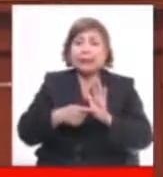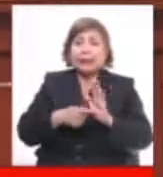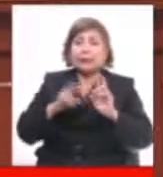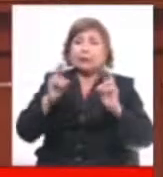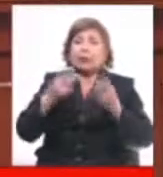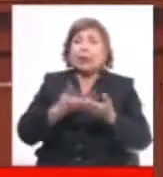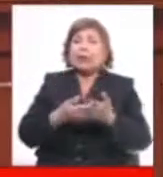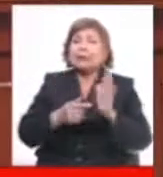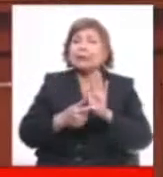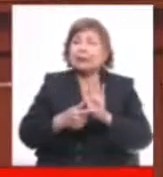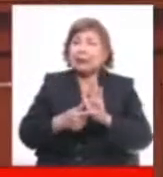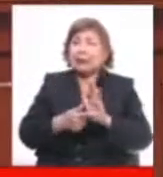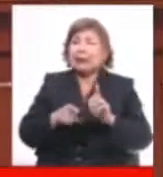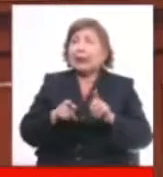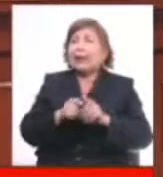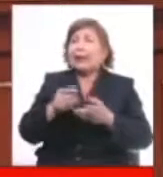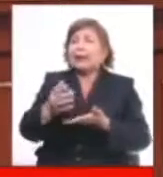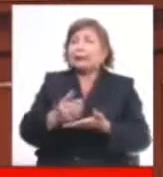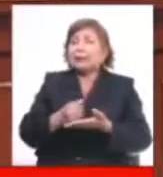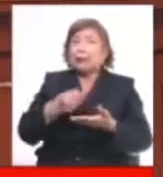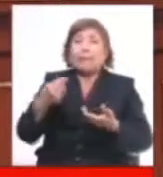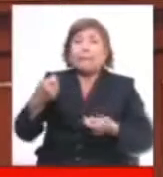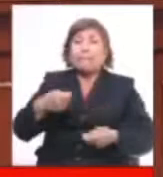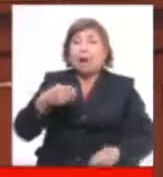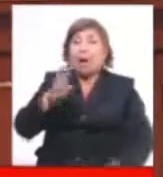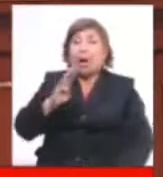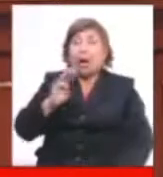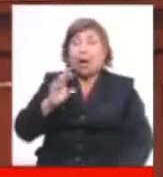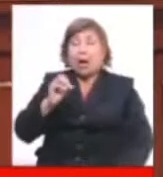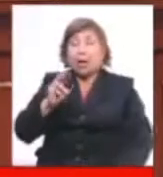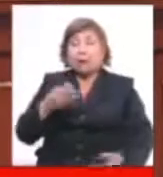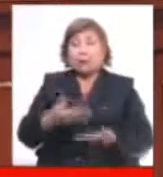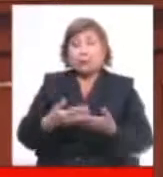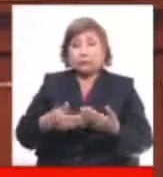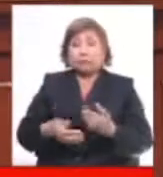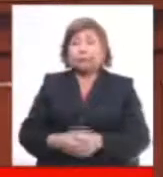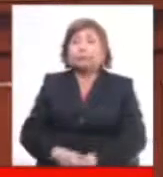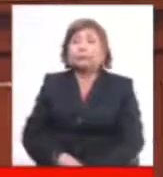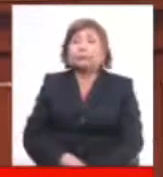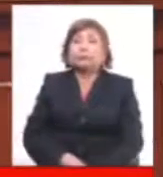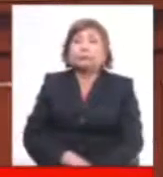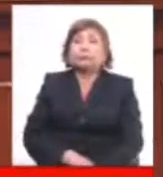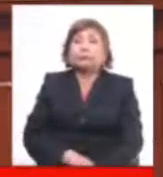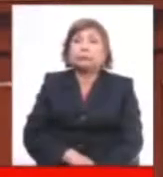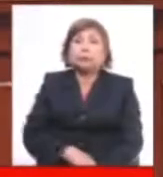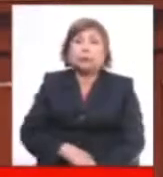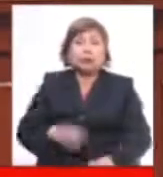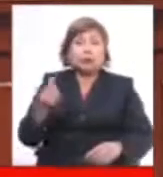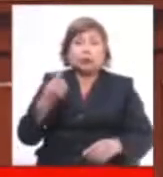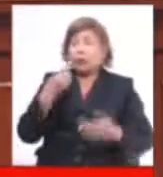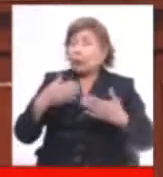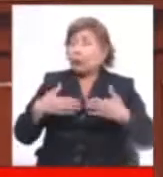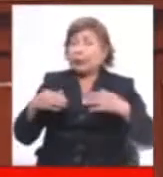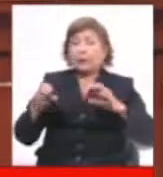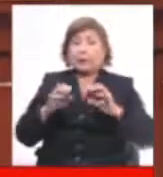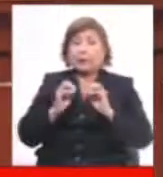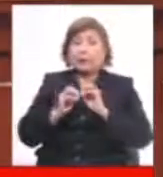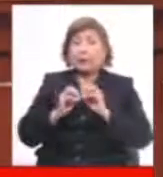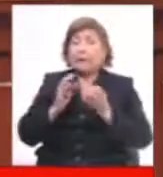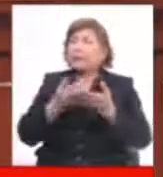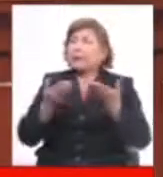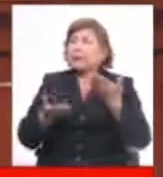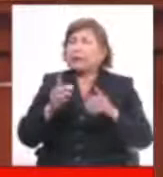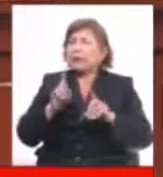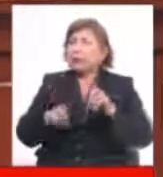al señalar que el acceso al secreto bancario y la reserva tributaria solo puede ser realizada a pedido de